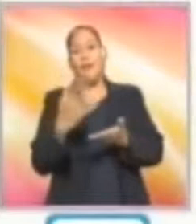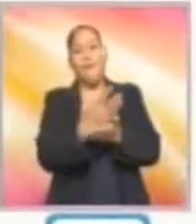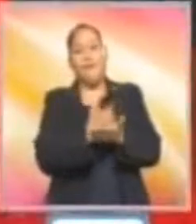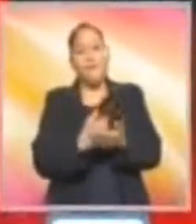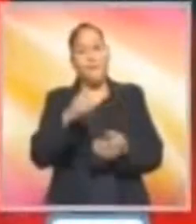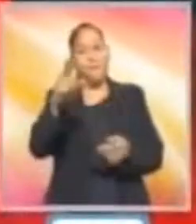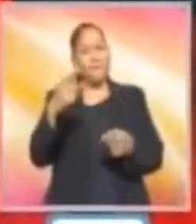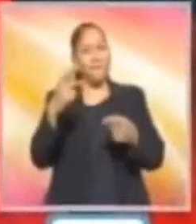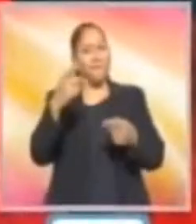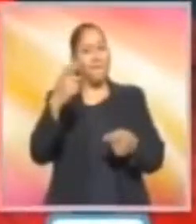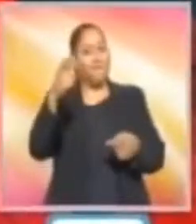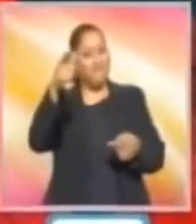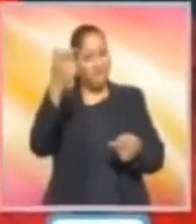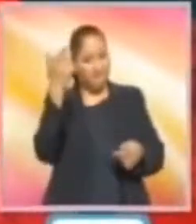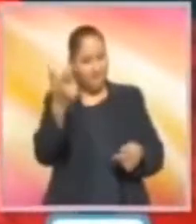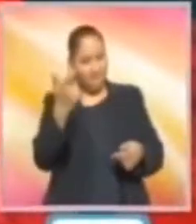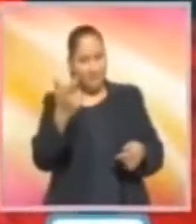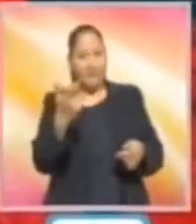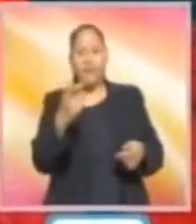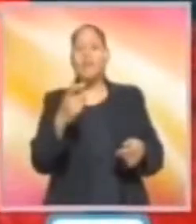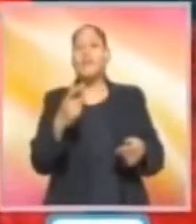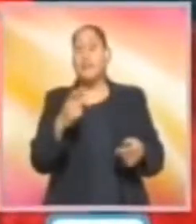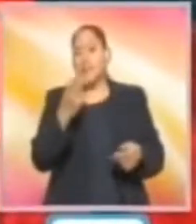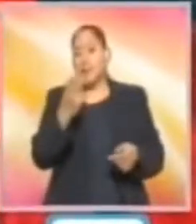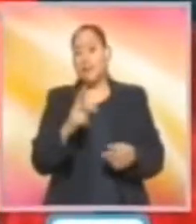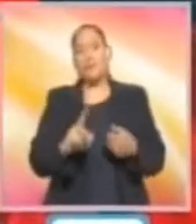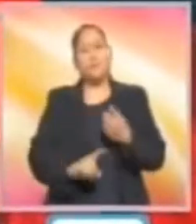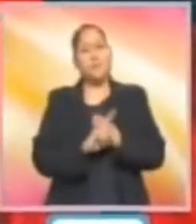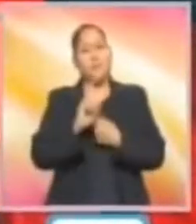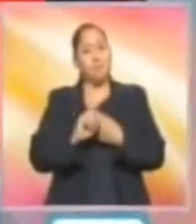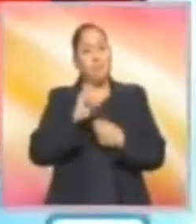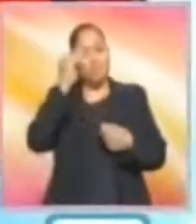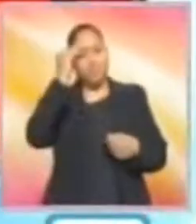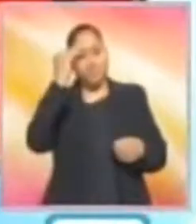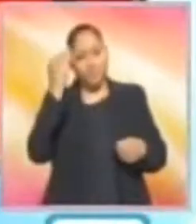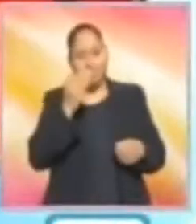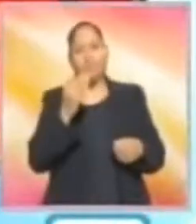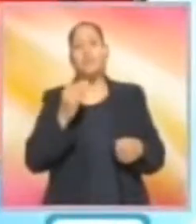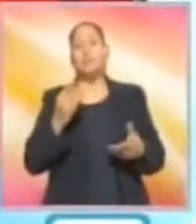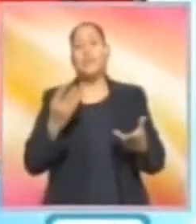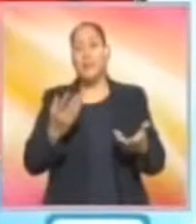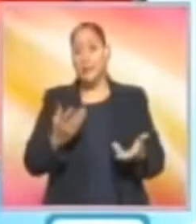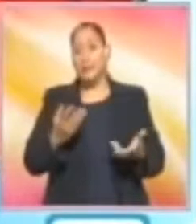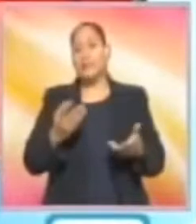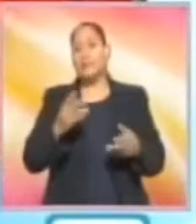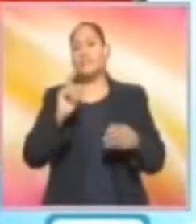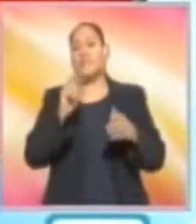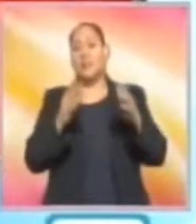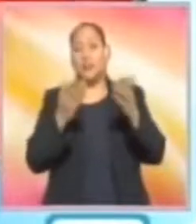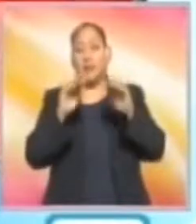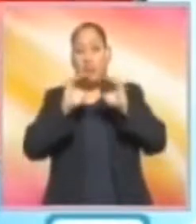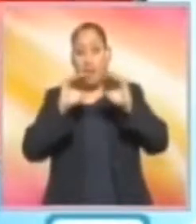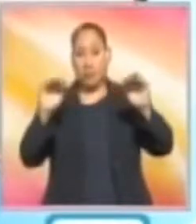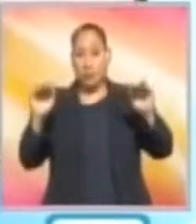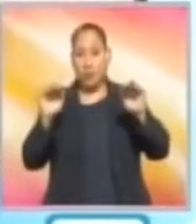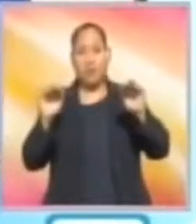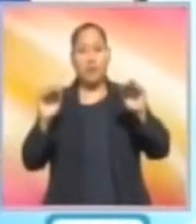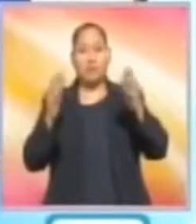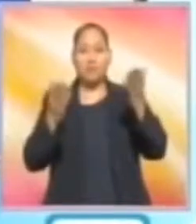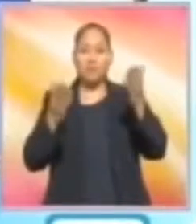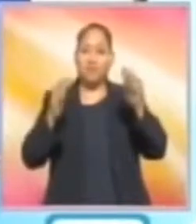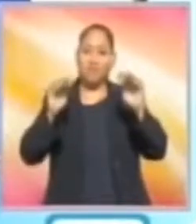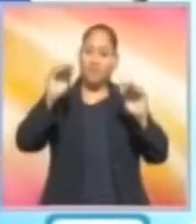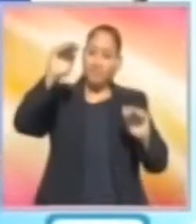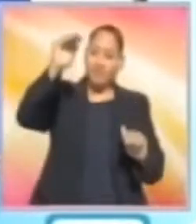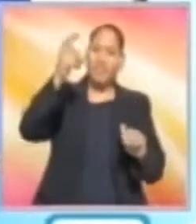está generando una brecha de veras terrible en materia, digamos, de desigualdad económica. Y es un tema económico